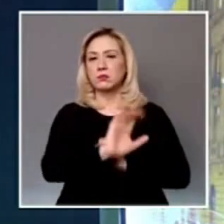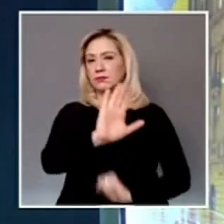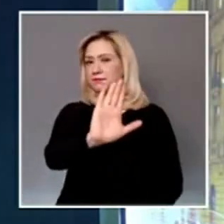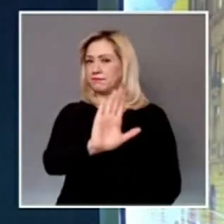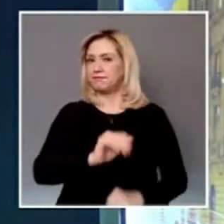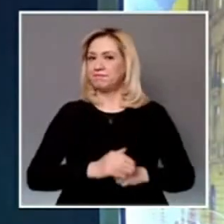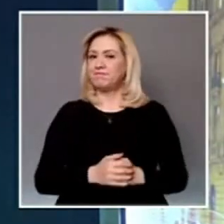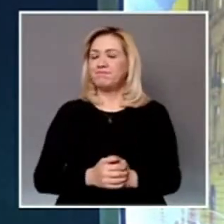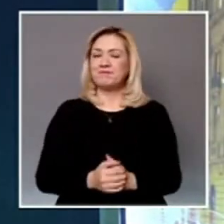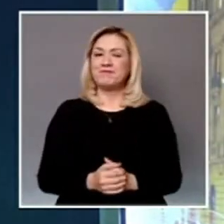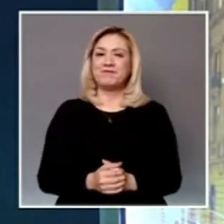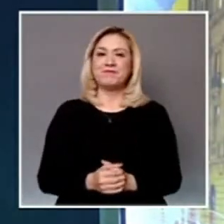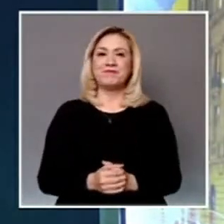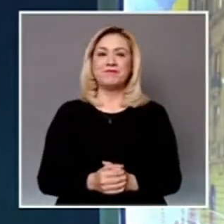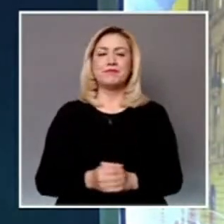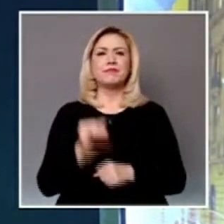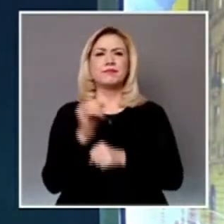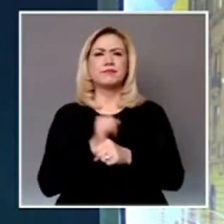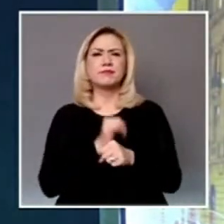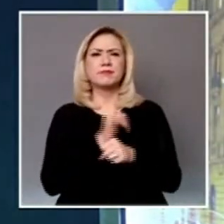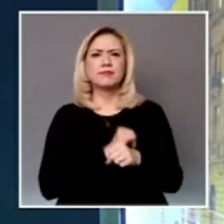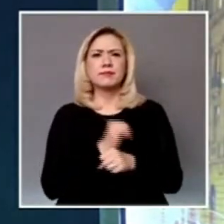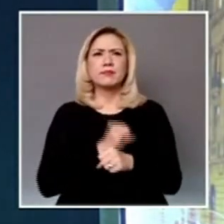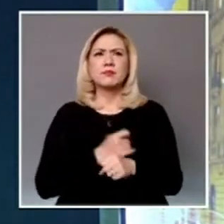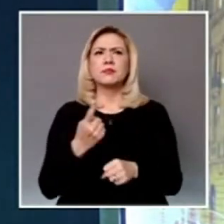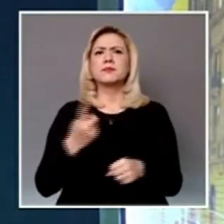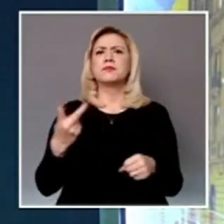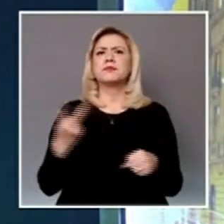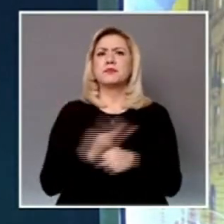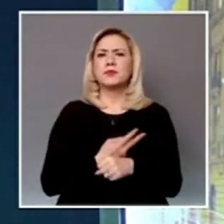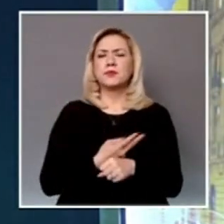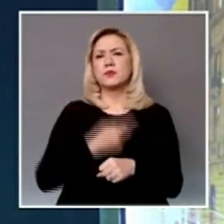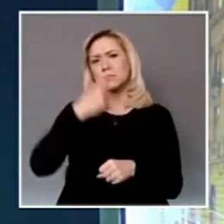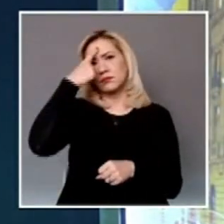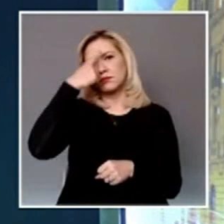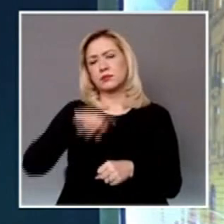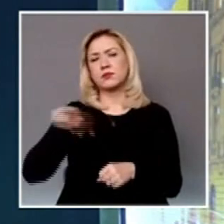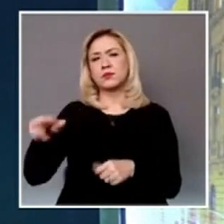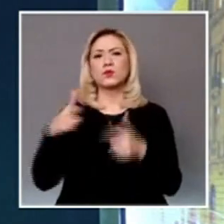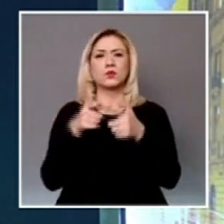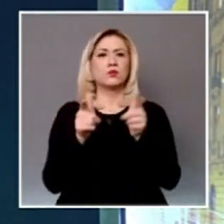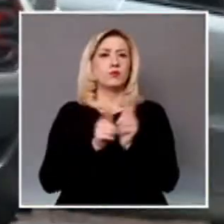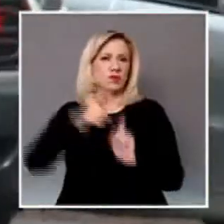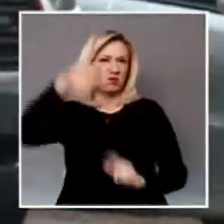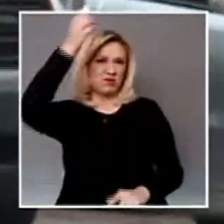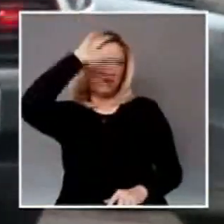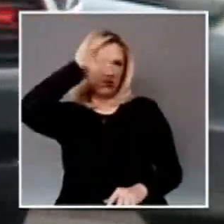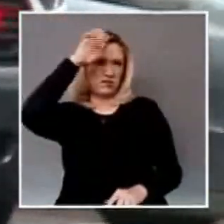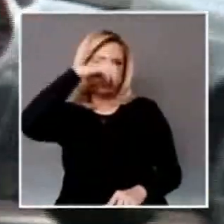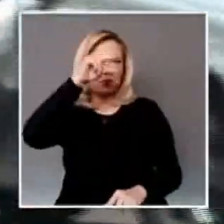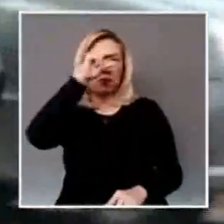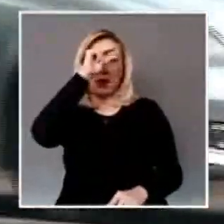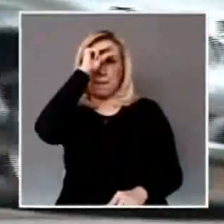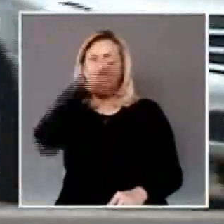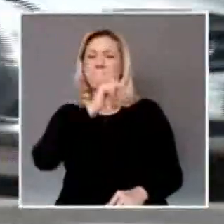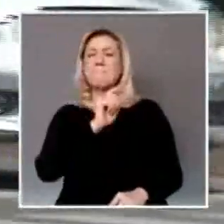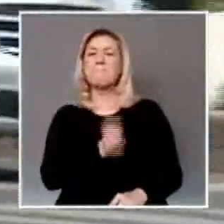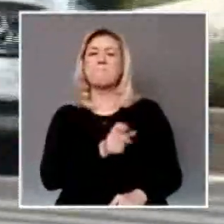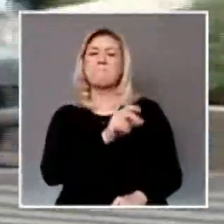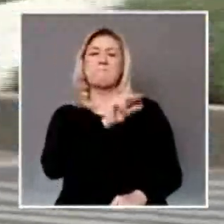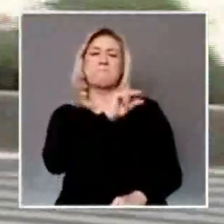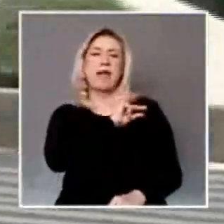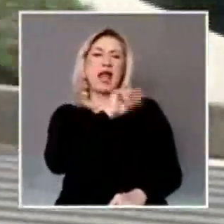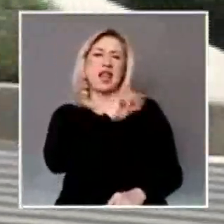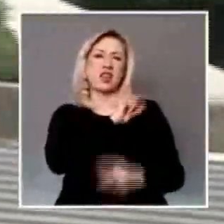Y la investigación de los hechos de tránsito la lleva a cabo un grupo de expertos y peritos con base principalmente en la